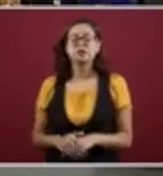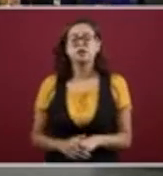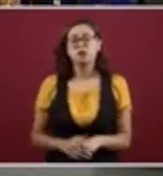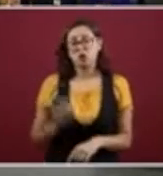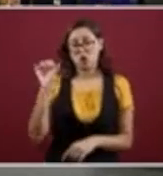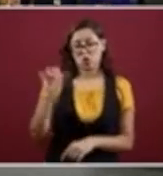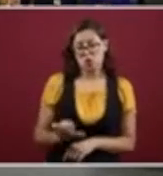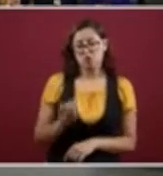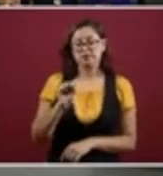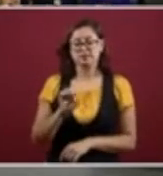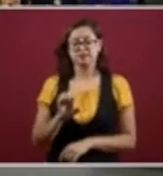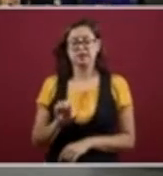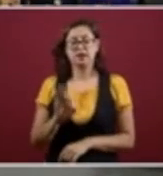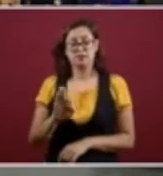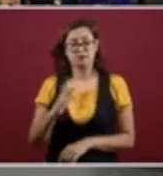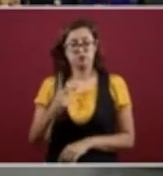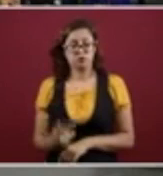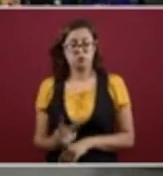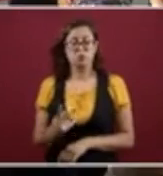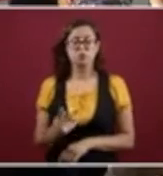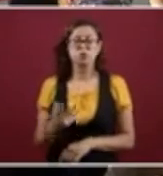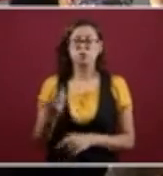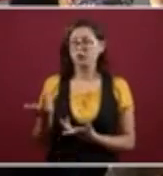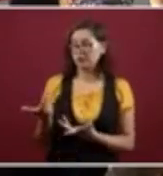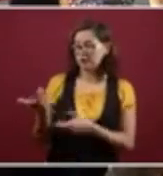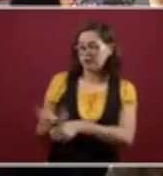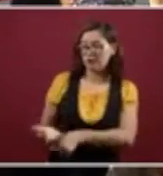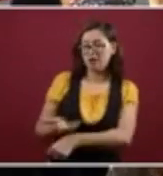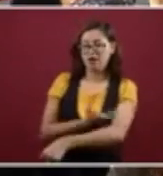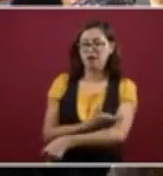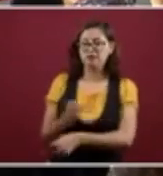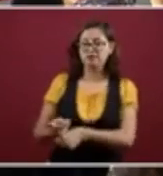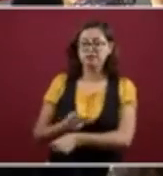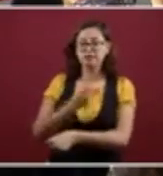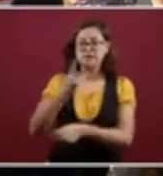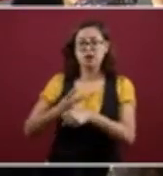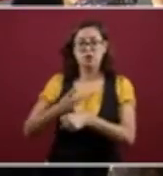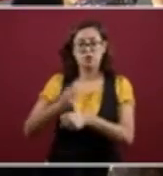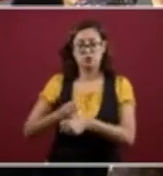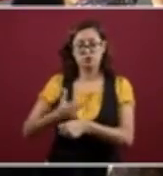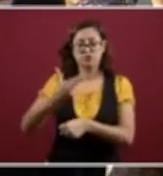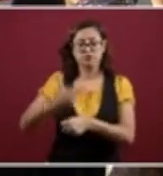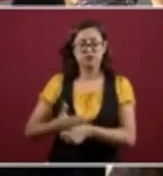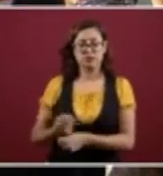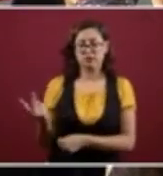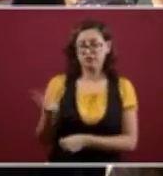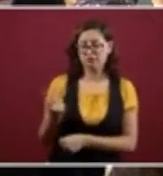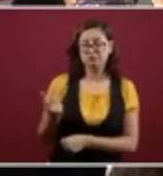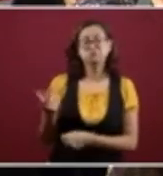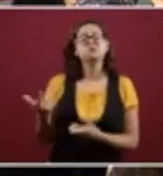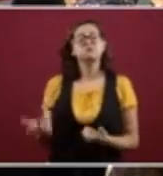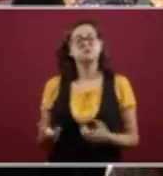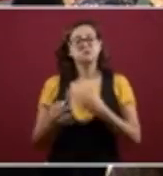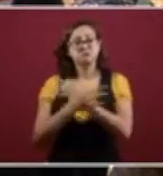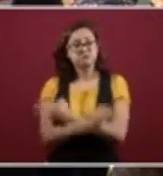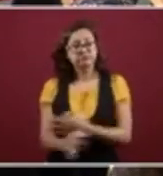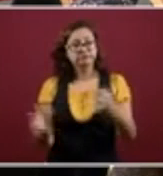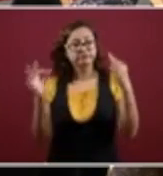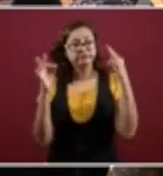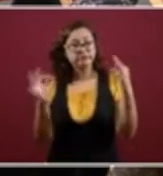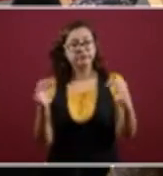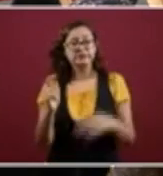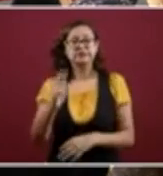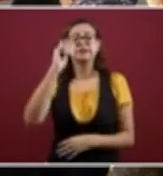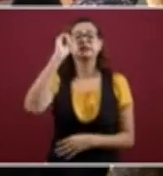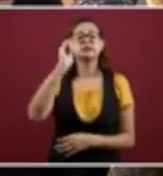Función Pública, acompañada de mis subsecretarios Salcedo y de La Paz, estamos anunciando hoy. Es